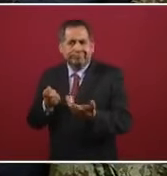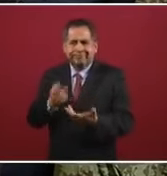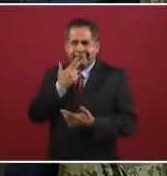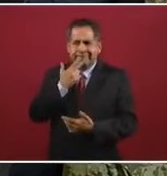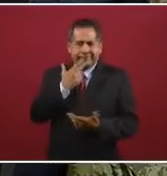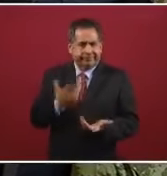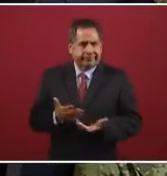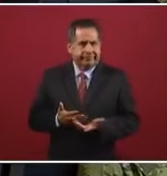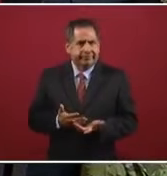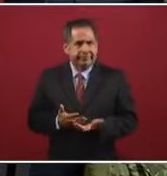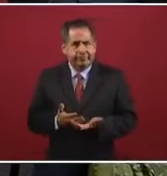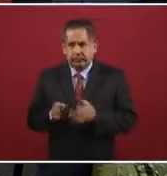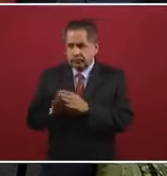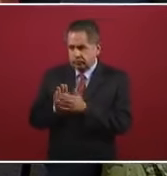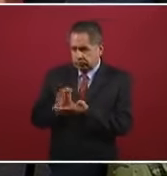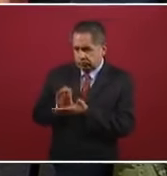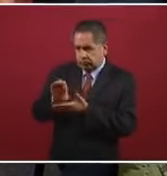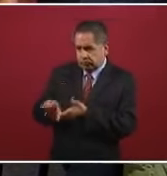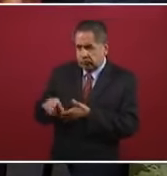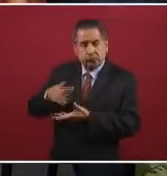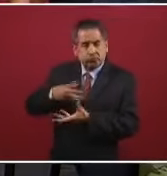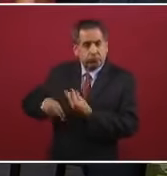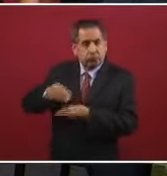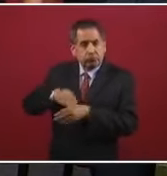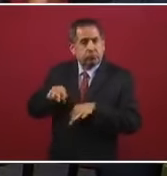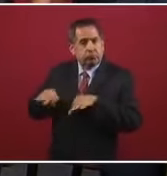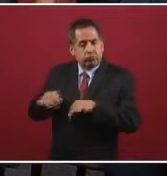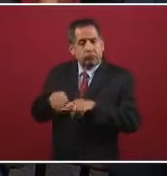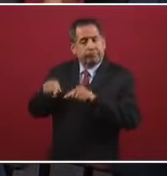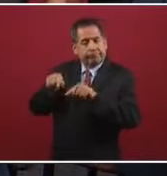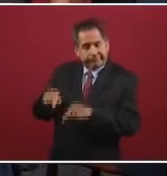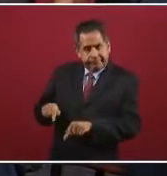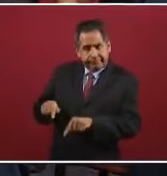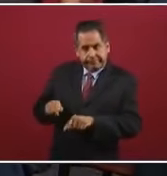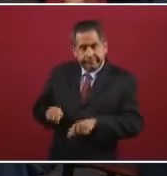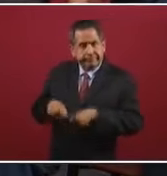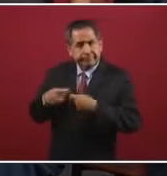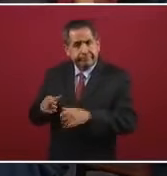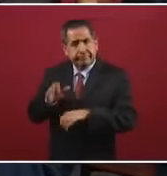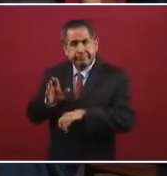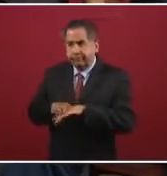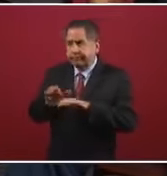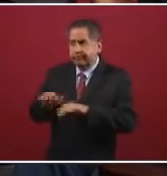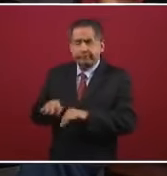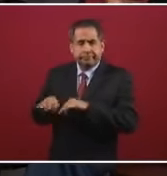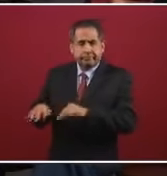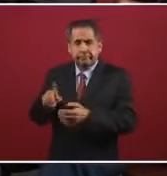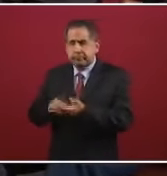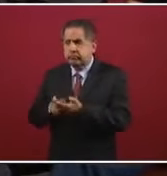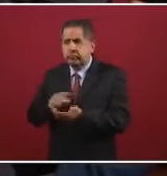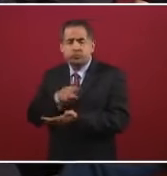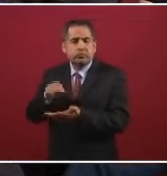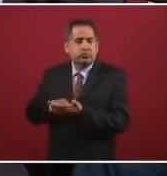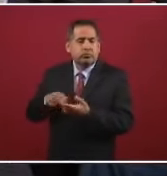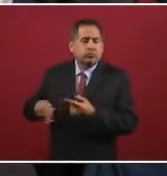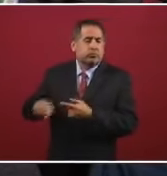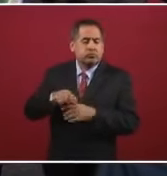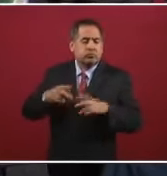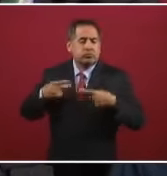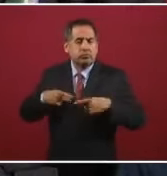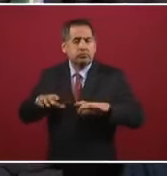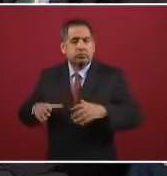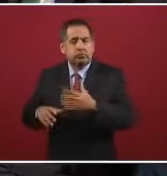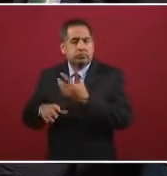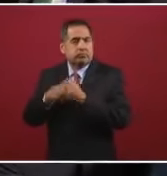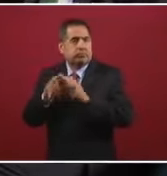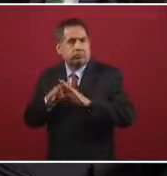con inversiones para actividades productivas y crear empleos en los lugares de origen de los